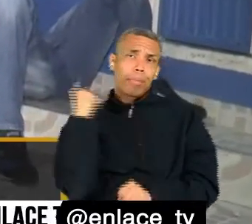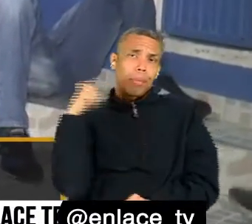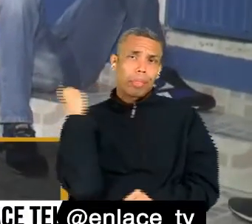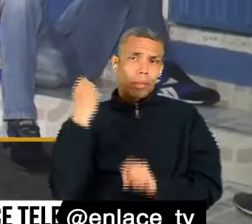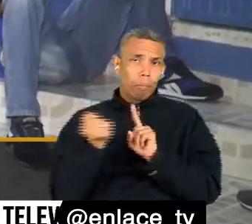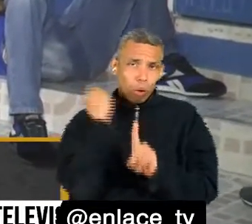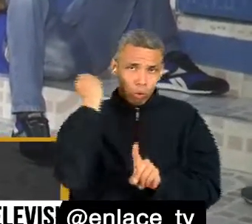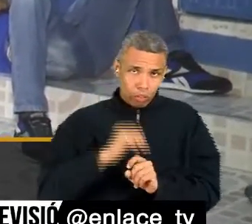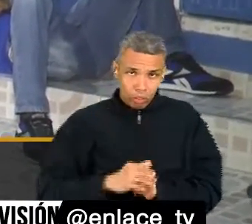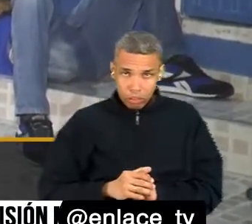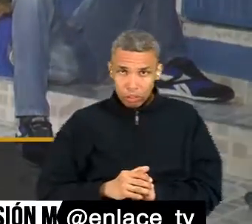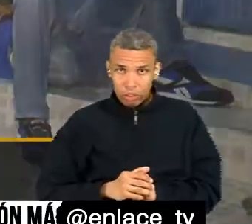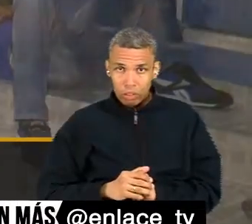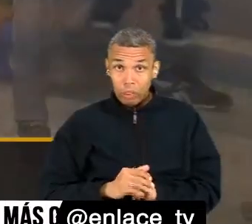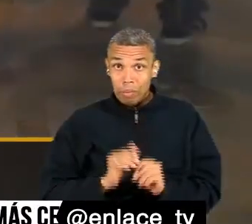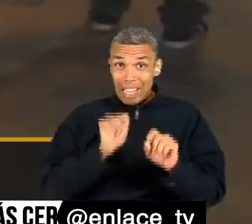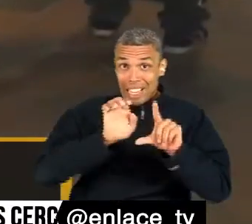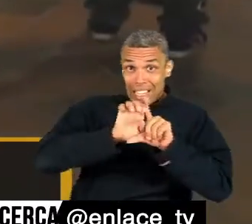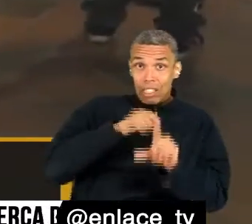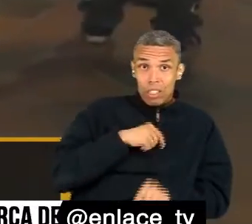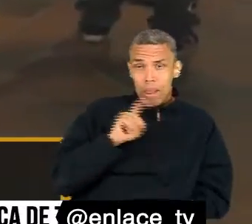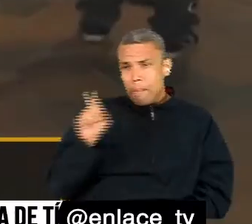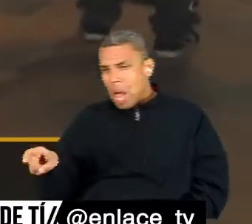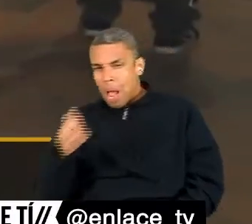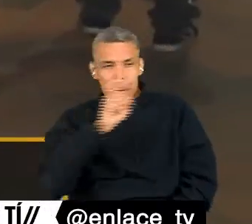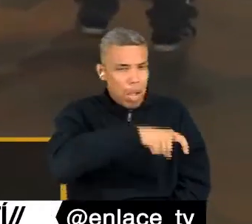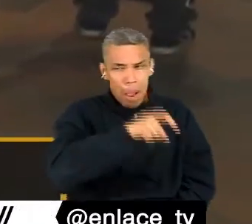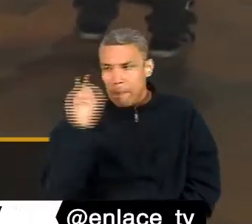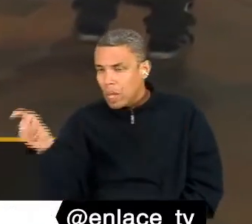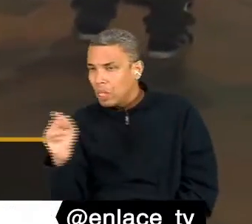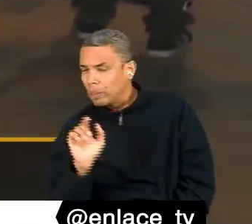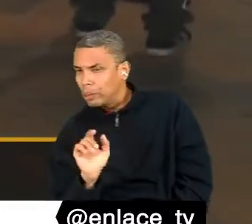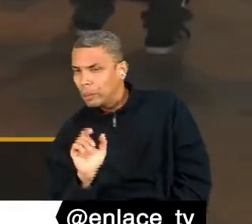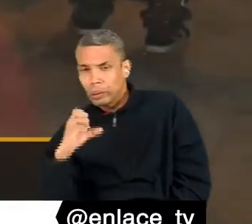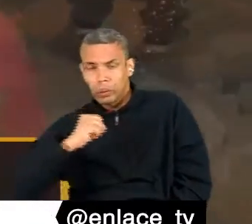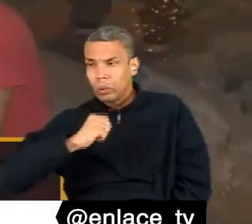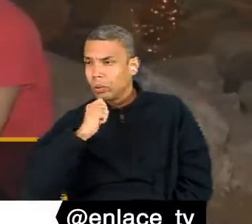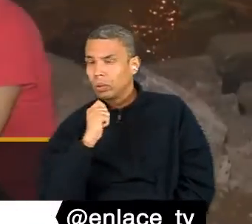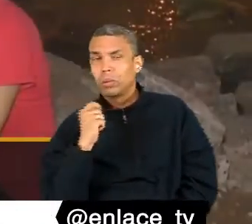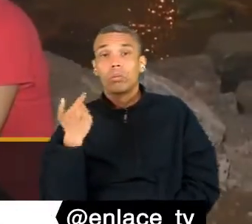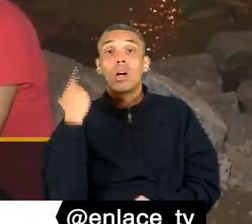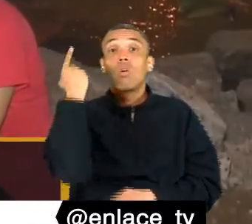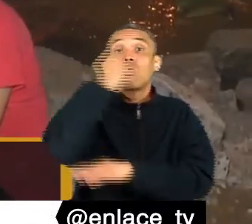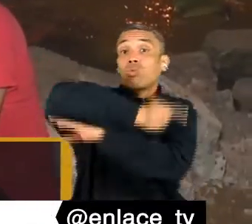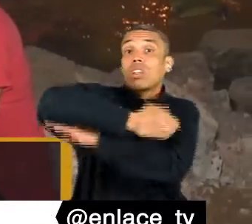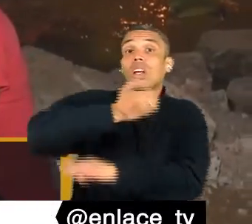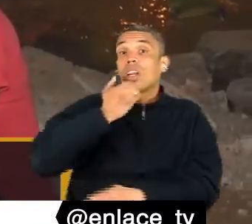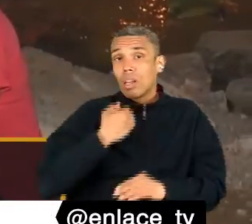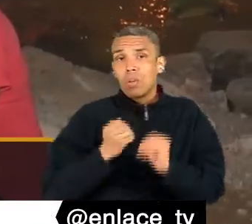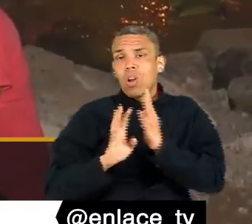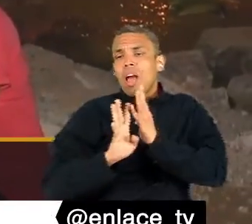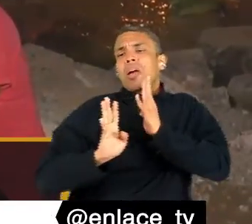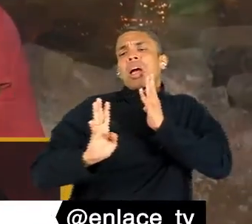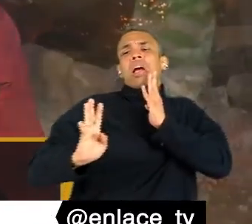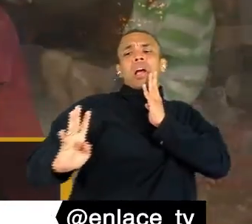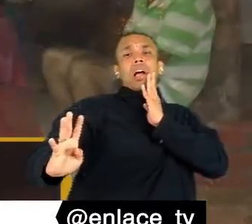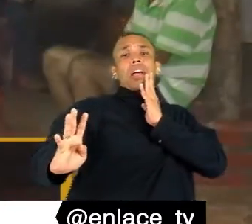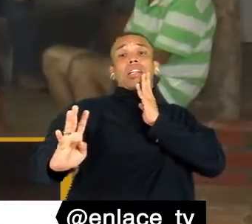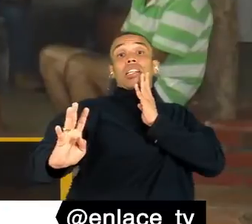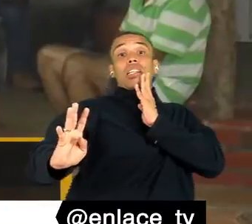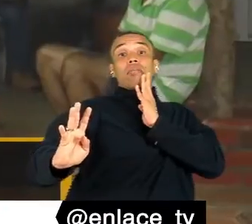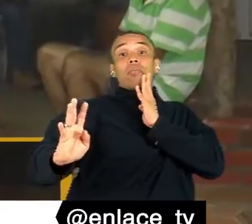quedó claro que por día se reparten 40 fichos, sea cual sea la diligencia. Que los días, meses y años de espera y